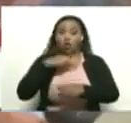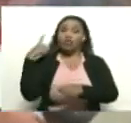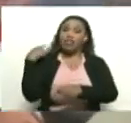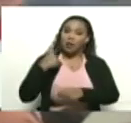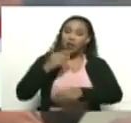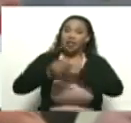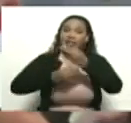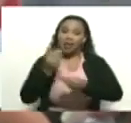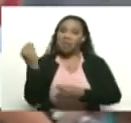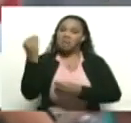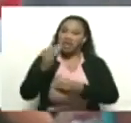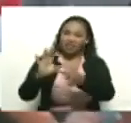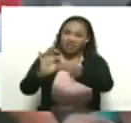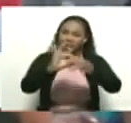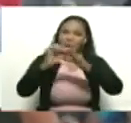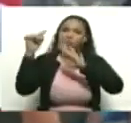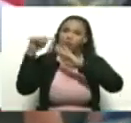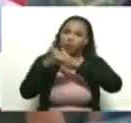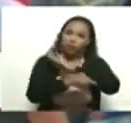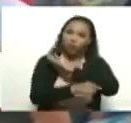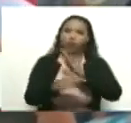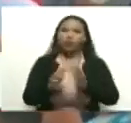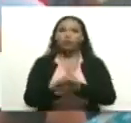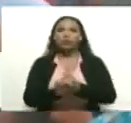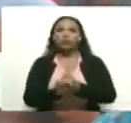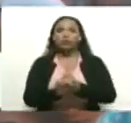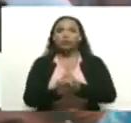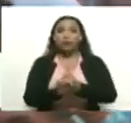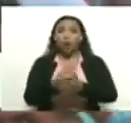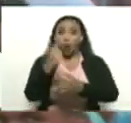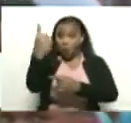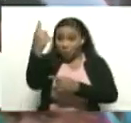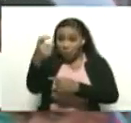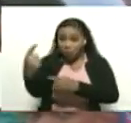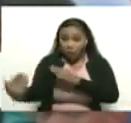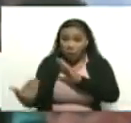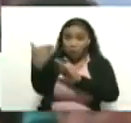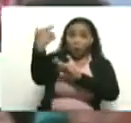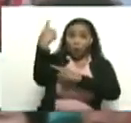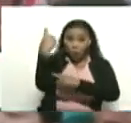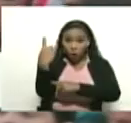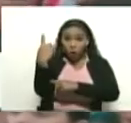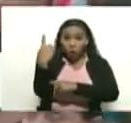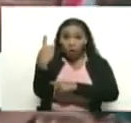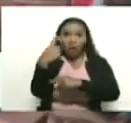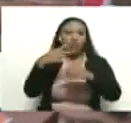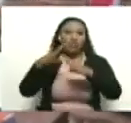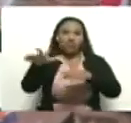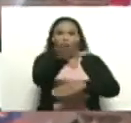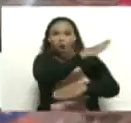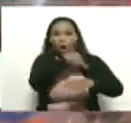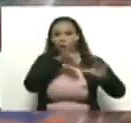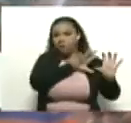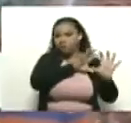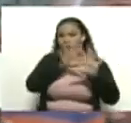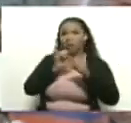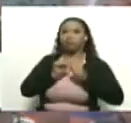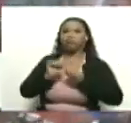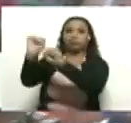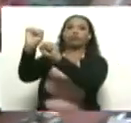para unirnos más. Que el que se meta con uno, se mete con todo. El que se meta con